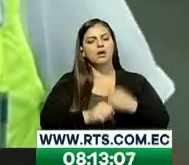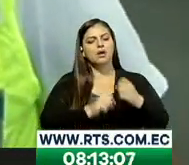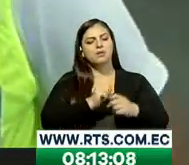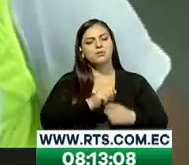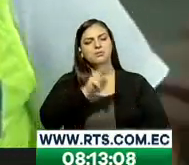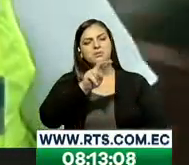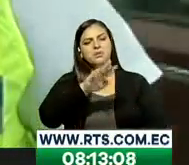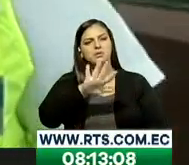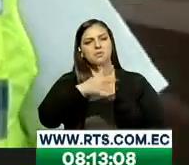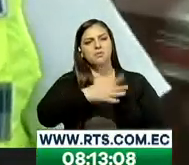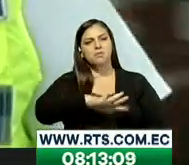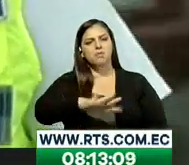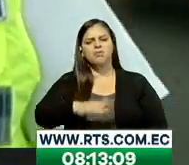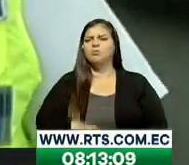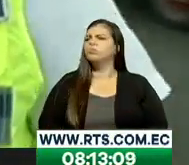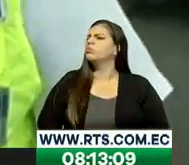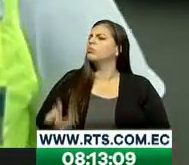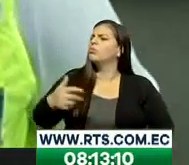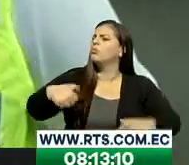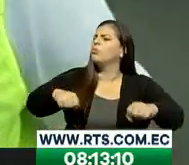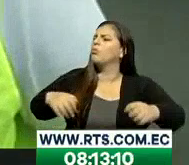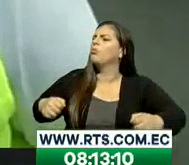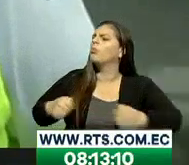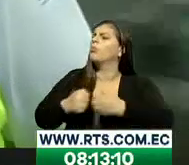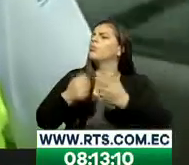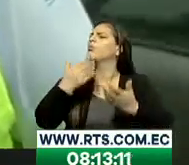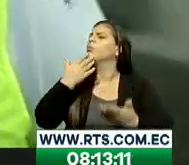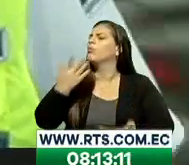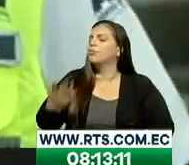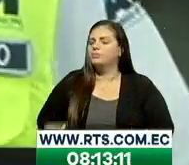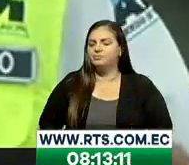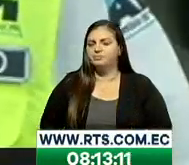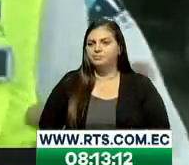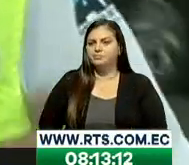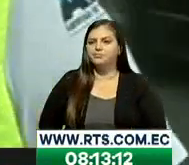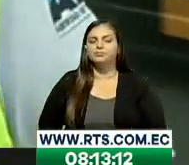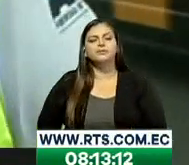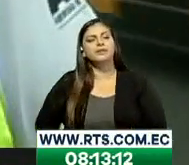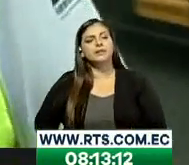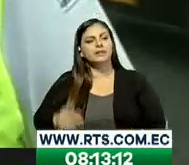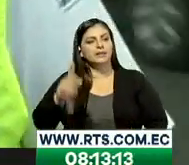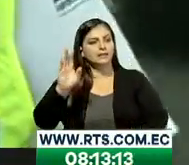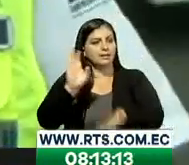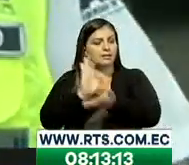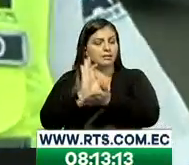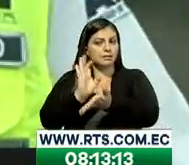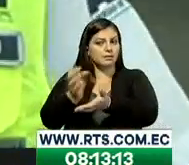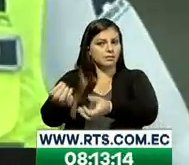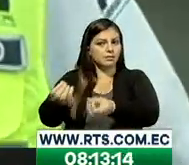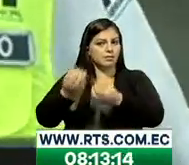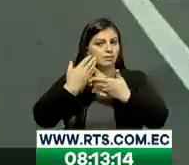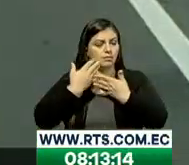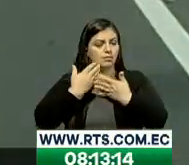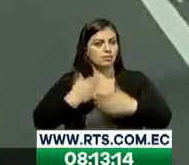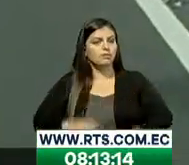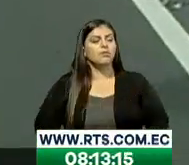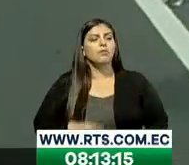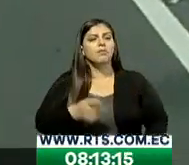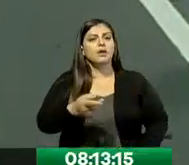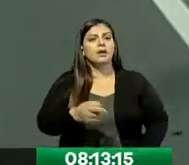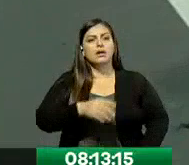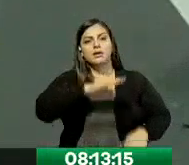de tránsito? Bueno, es un choque por alcance. Según un testigo presencial, pudo identificar la placa del vehículo, una